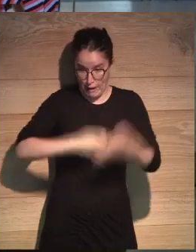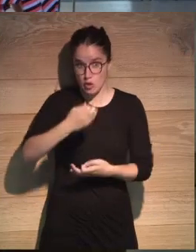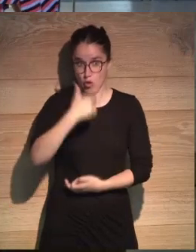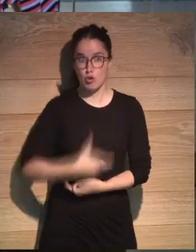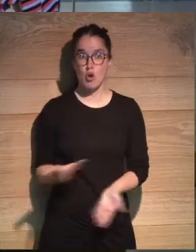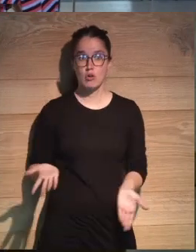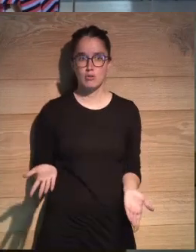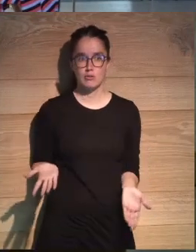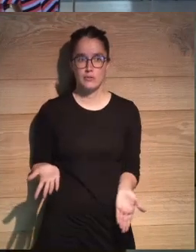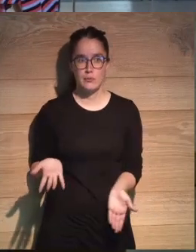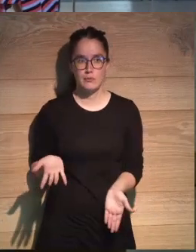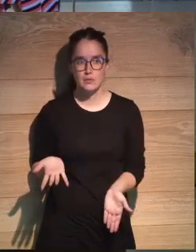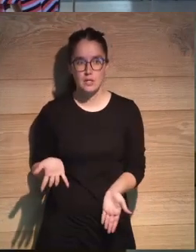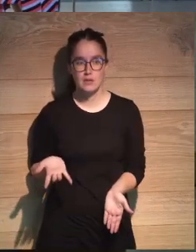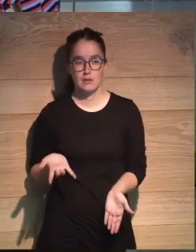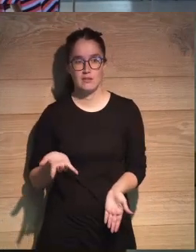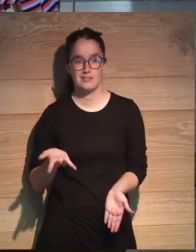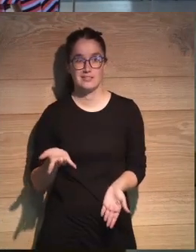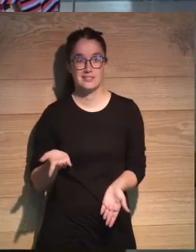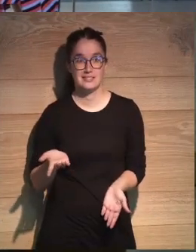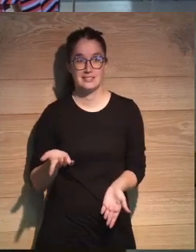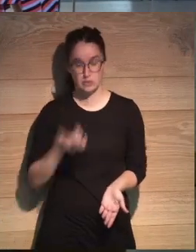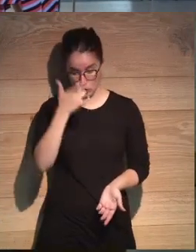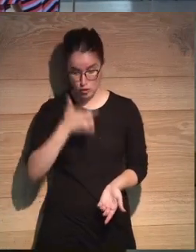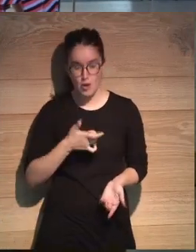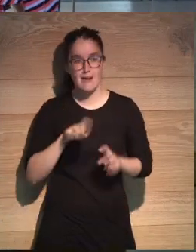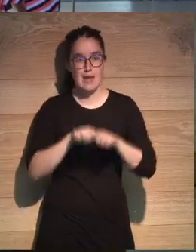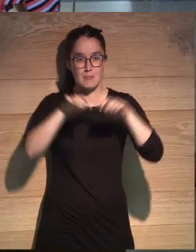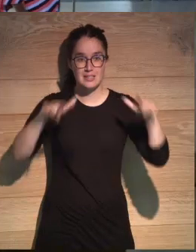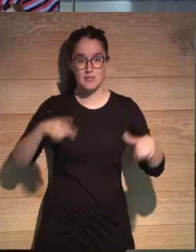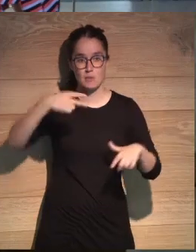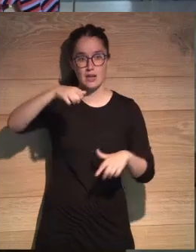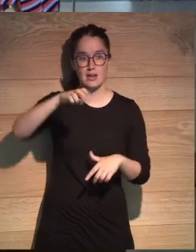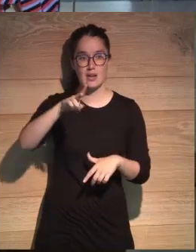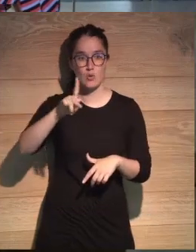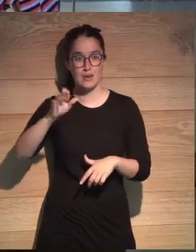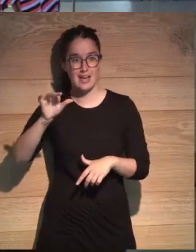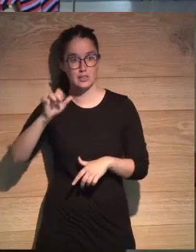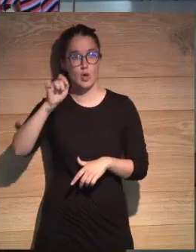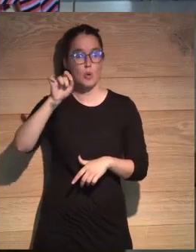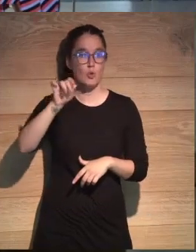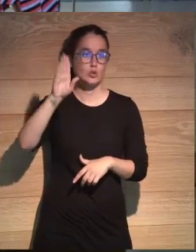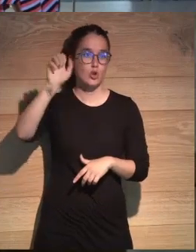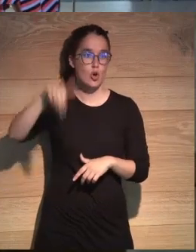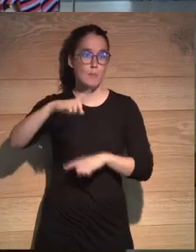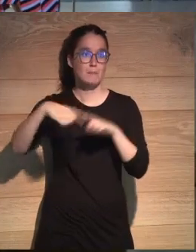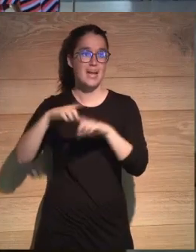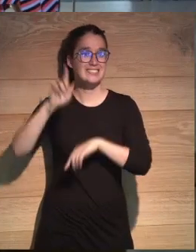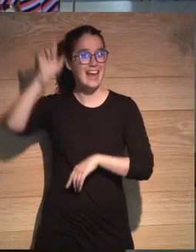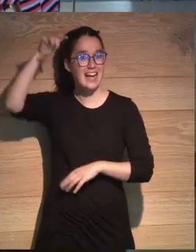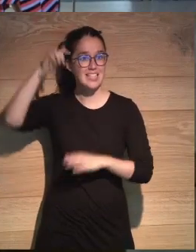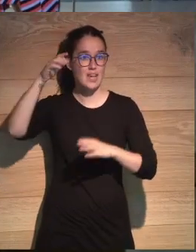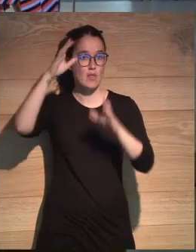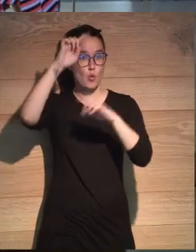yo. O sea, yo, la plataforma naucas.com y la Cátedra de Cultura Científica. O sea, es